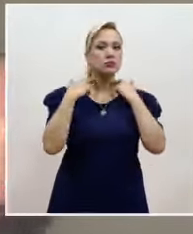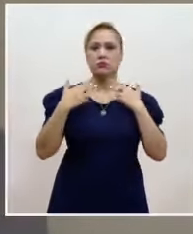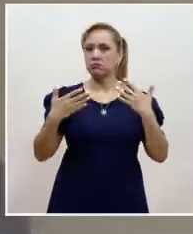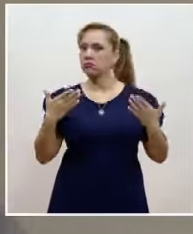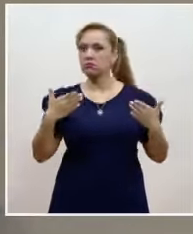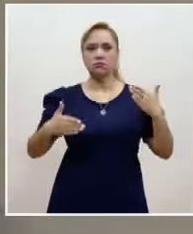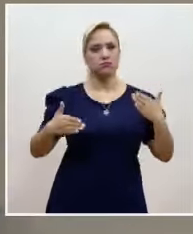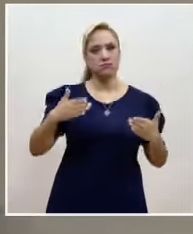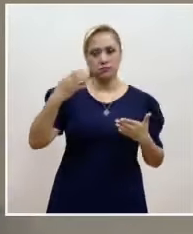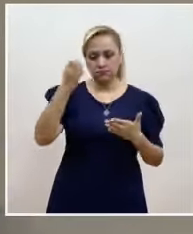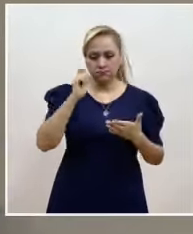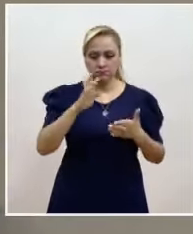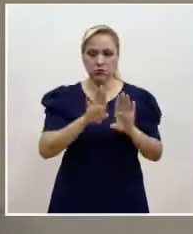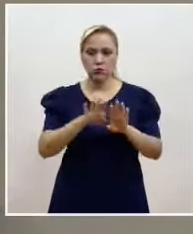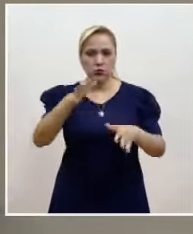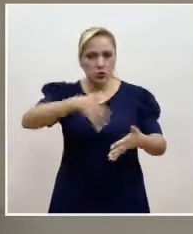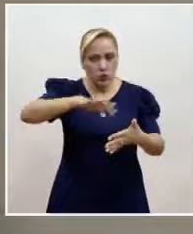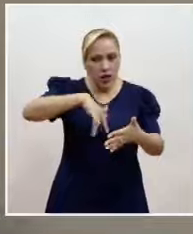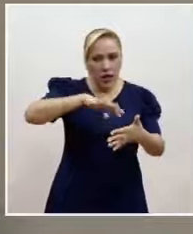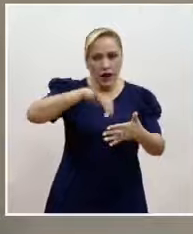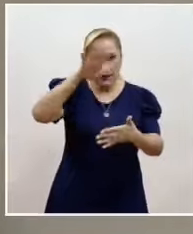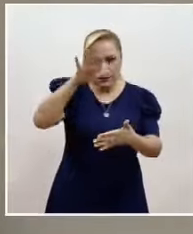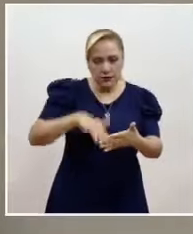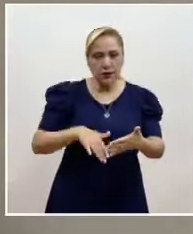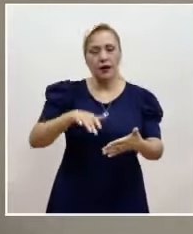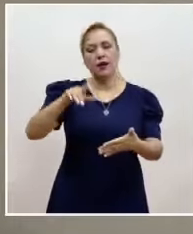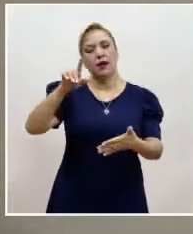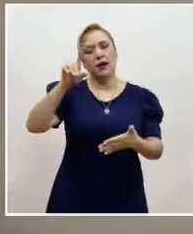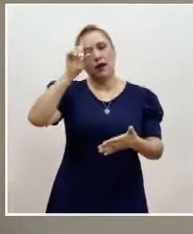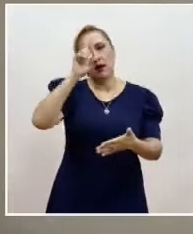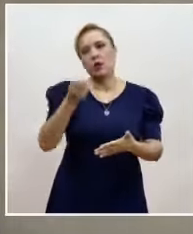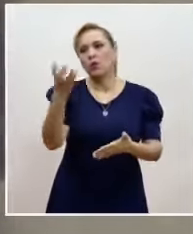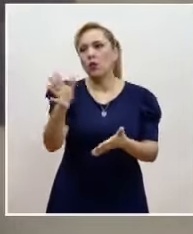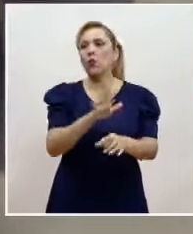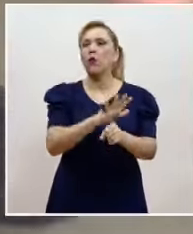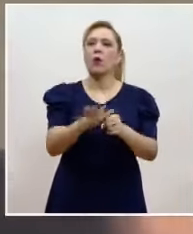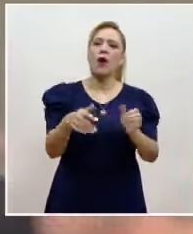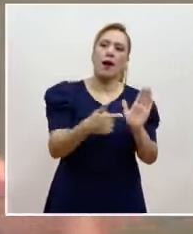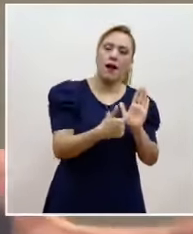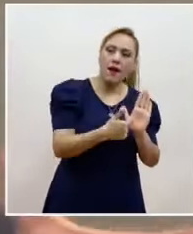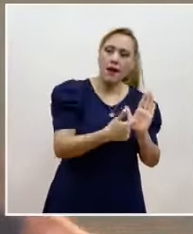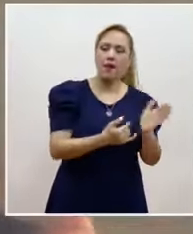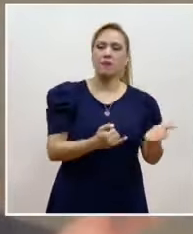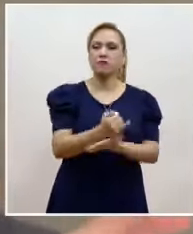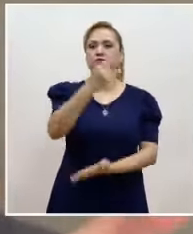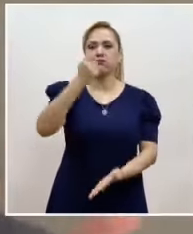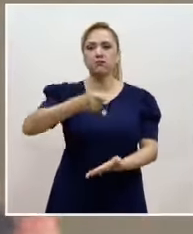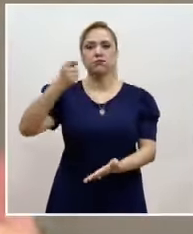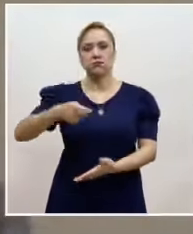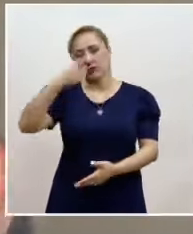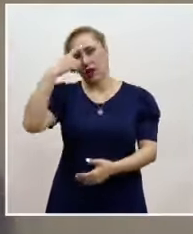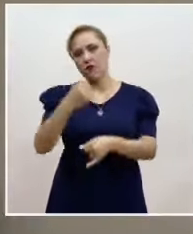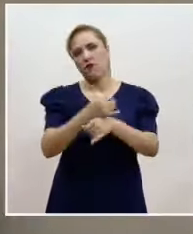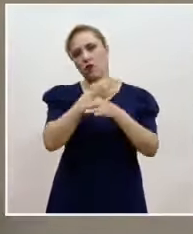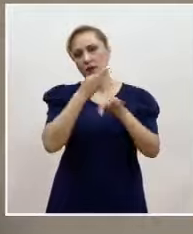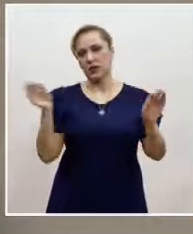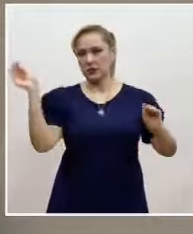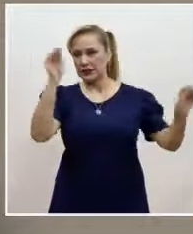eh, para buscar o para recomendar cuáles son los criterios relevantes para utilizar grandes cantidades de información y